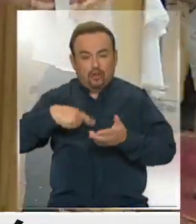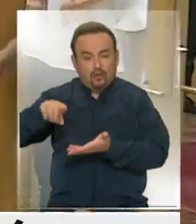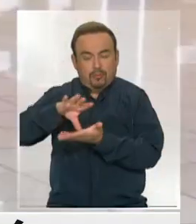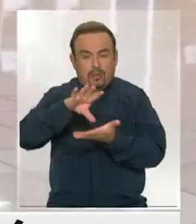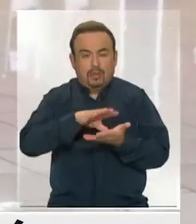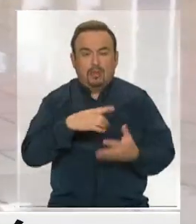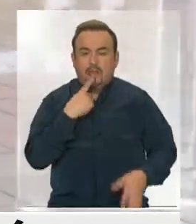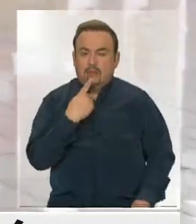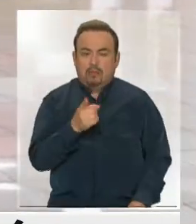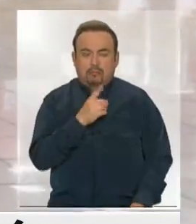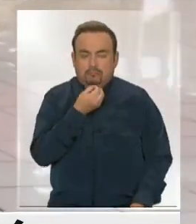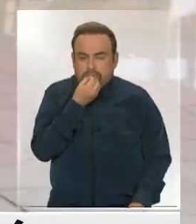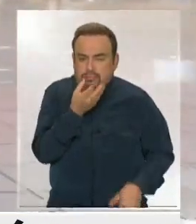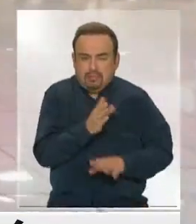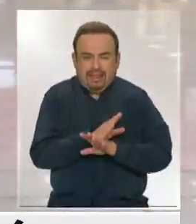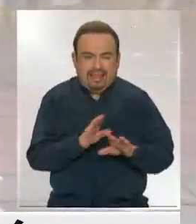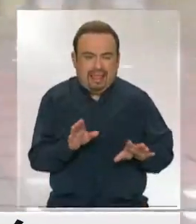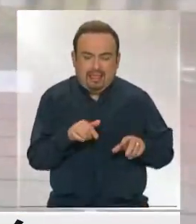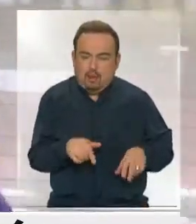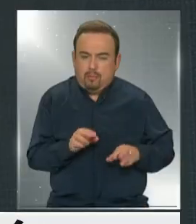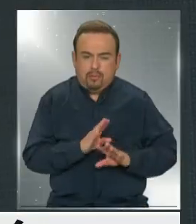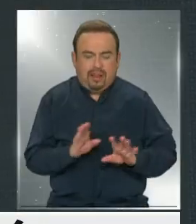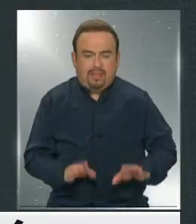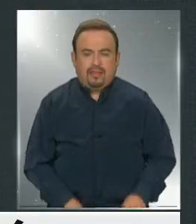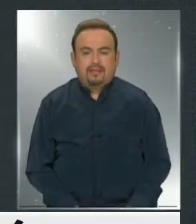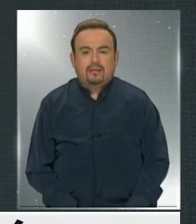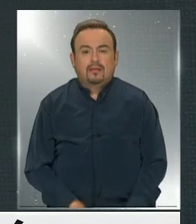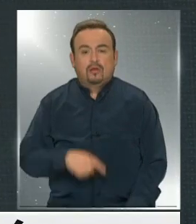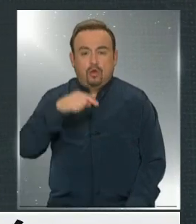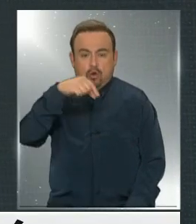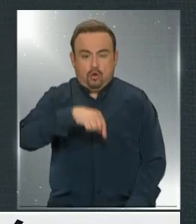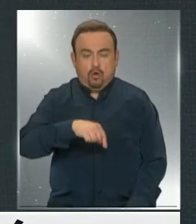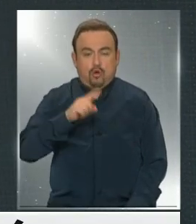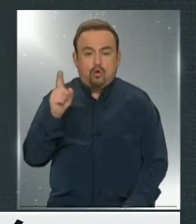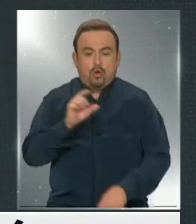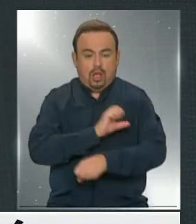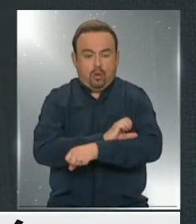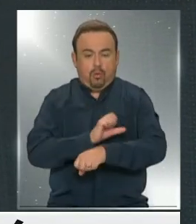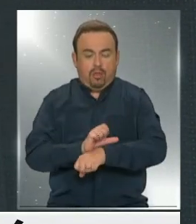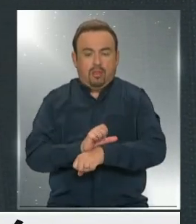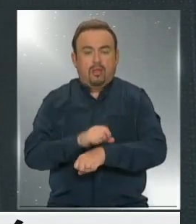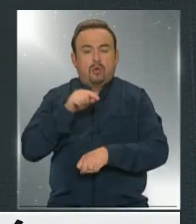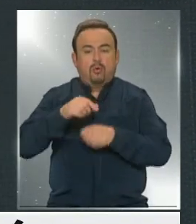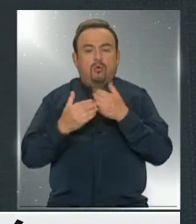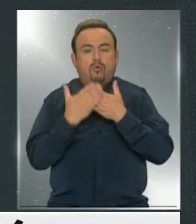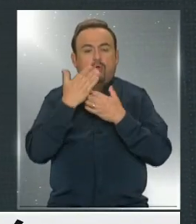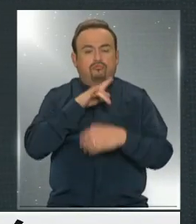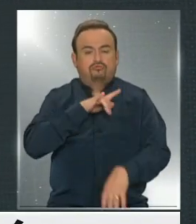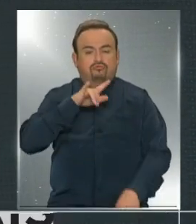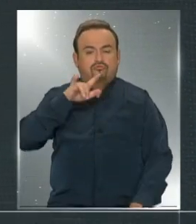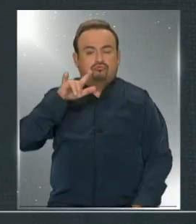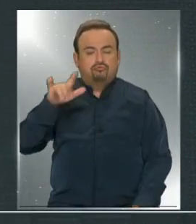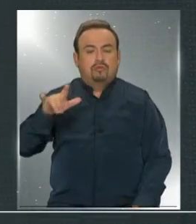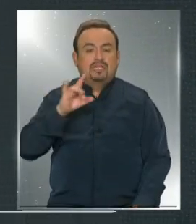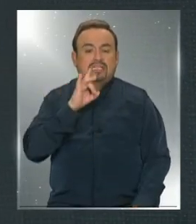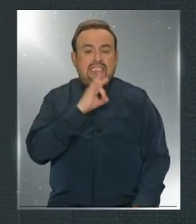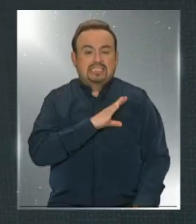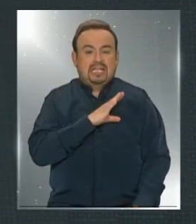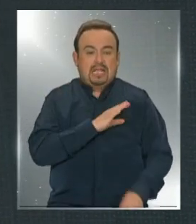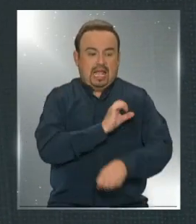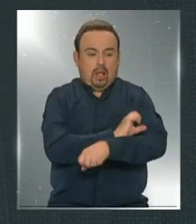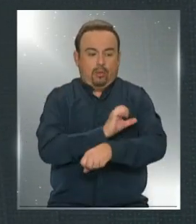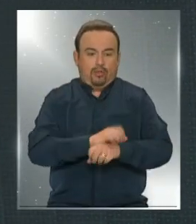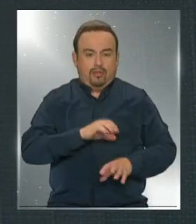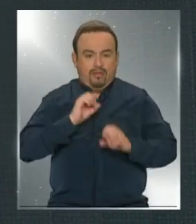pero declinaron referirse al tema en esta oportunidad. Hoy día llegó a Ecuador, tengo entendido en la mañana, un vuelo procedente de Chile con